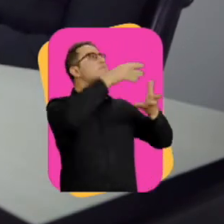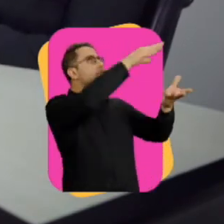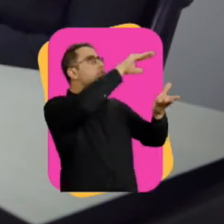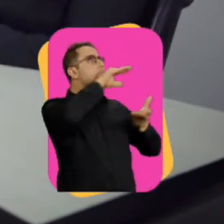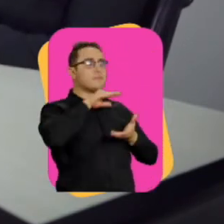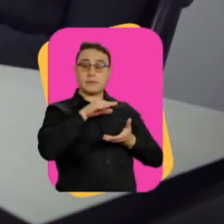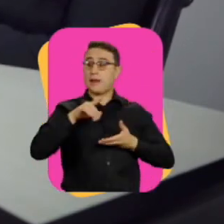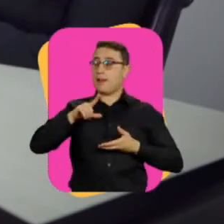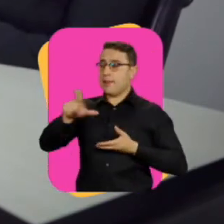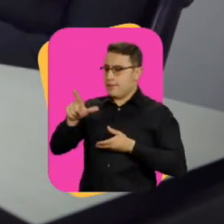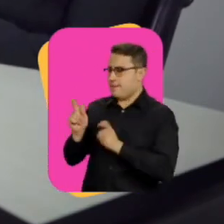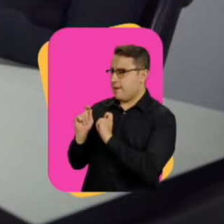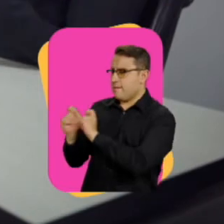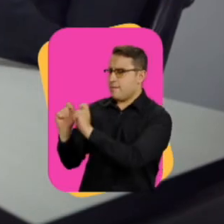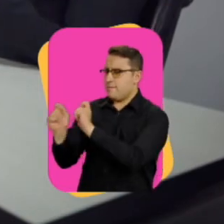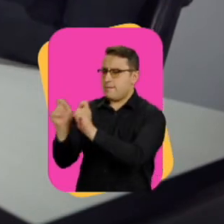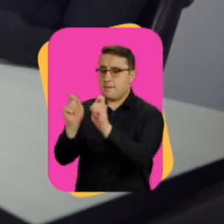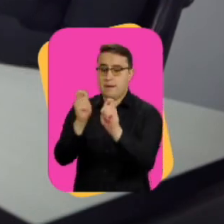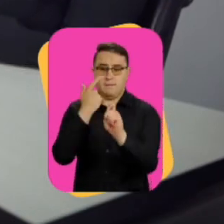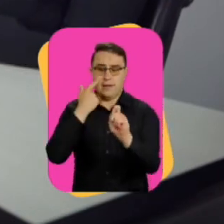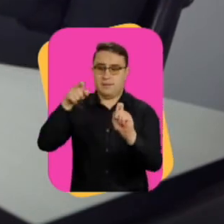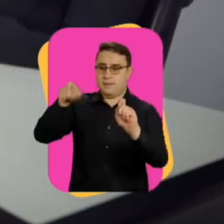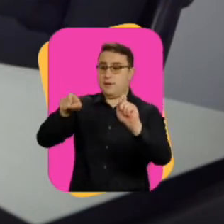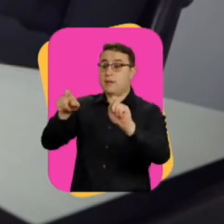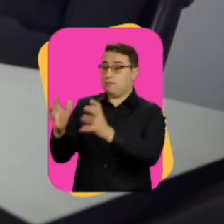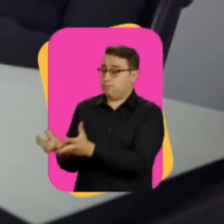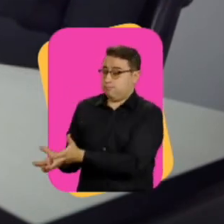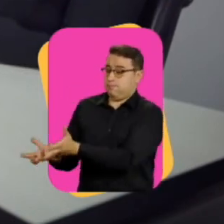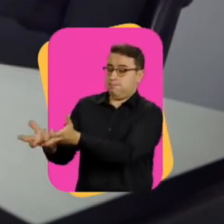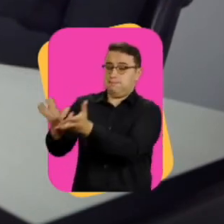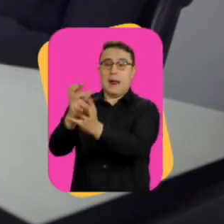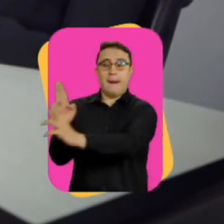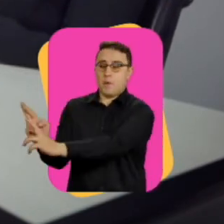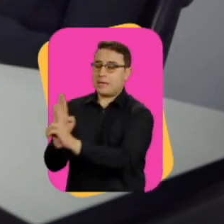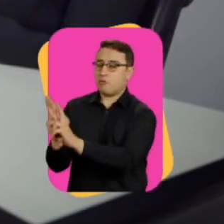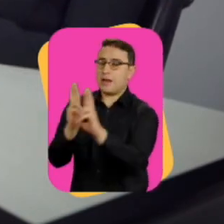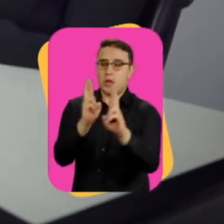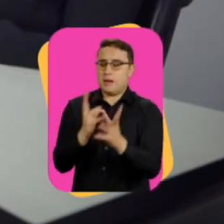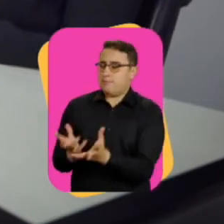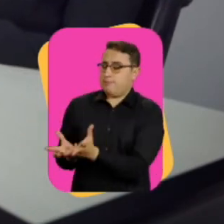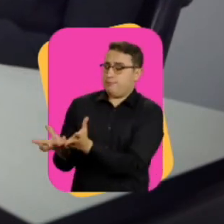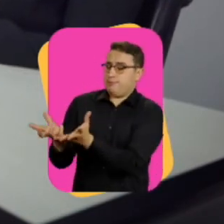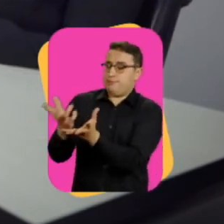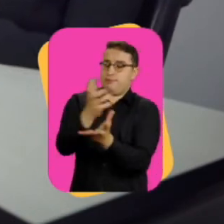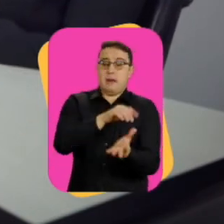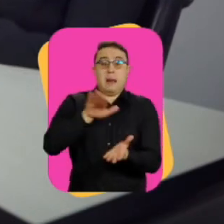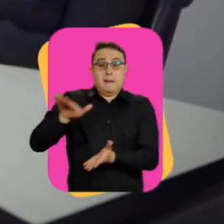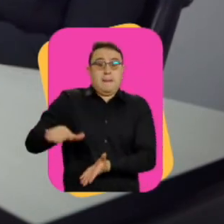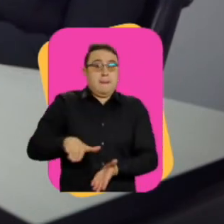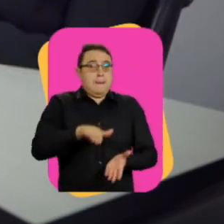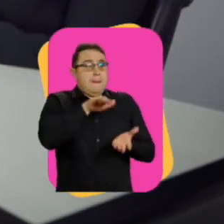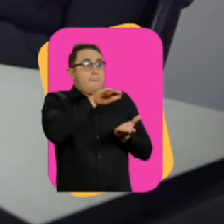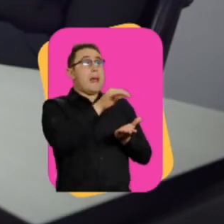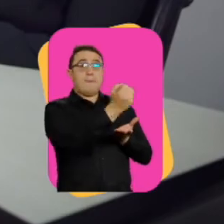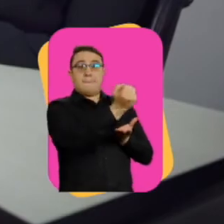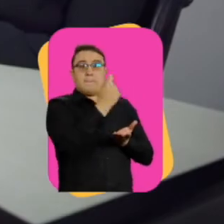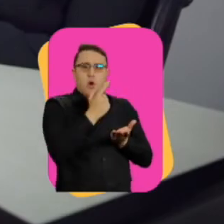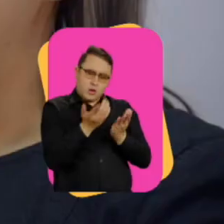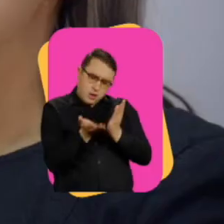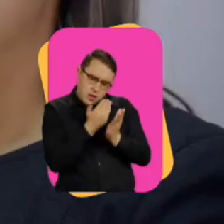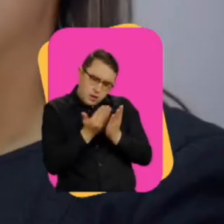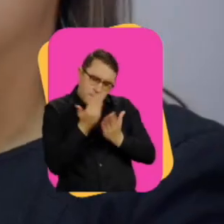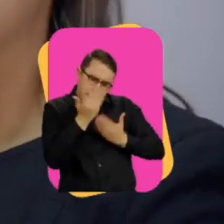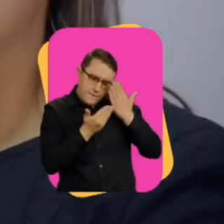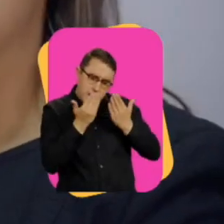corresponde. Y de esta forma entonces consolidamos las respuestas, verificamos que de alguna forma se está respondiendo en el mismo sentido que está preguntando la